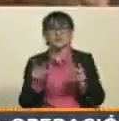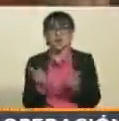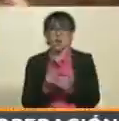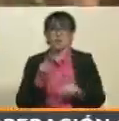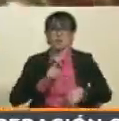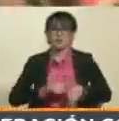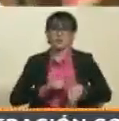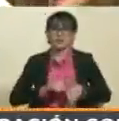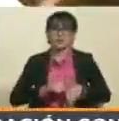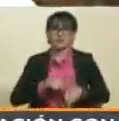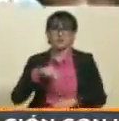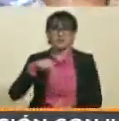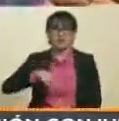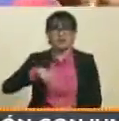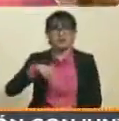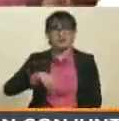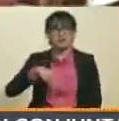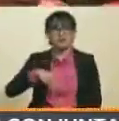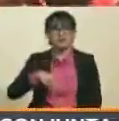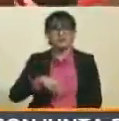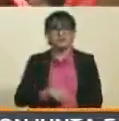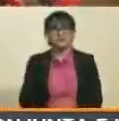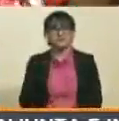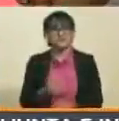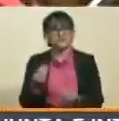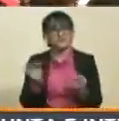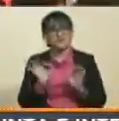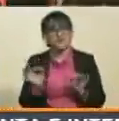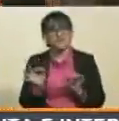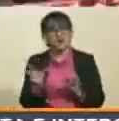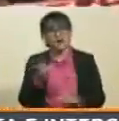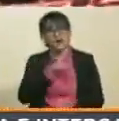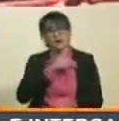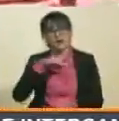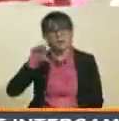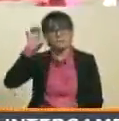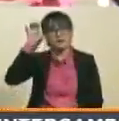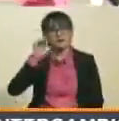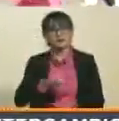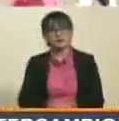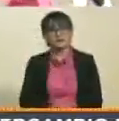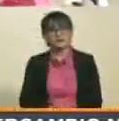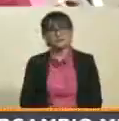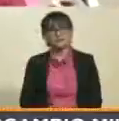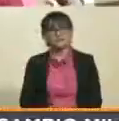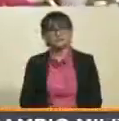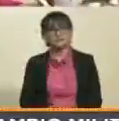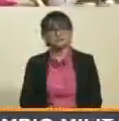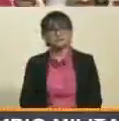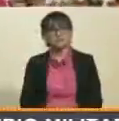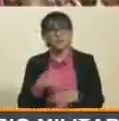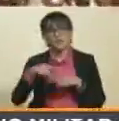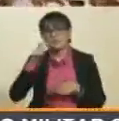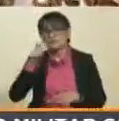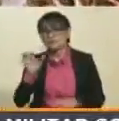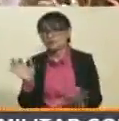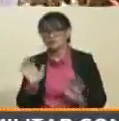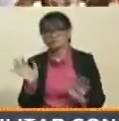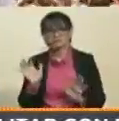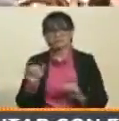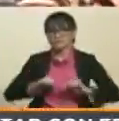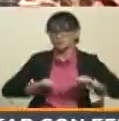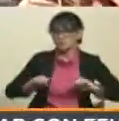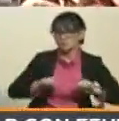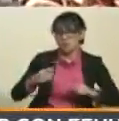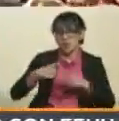aquí de la gran misión, a través del carnet de la patria, sin intermediarios, sin